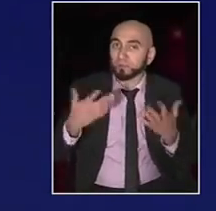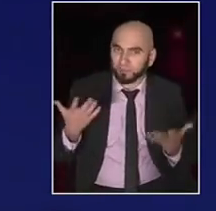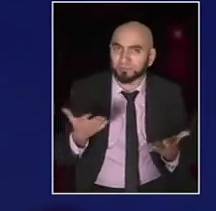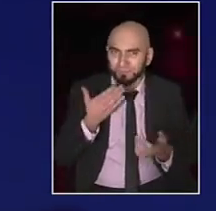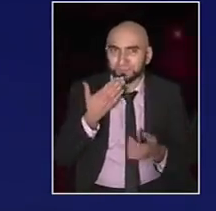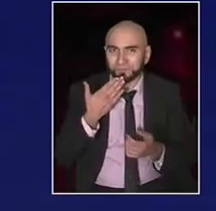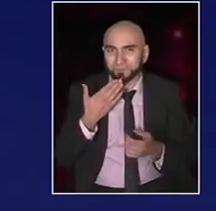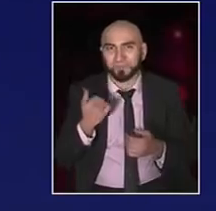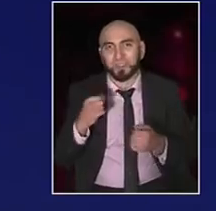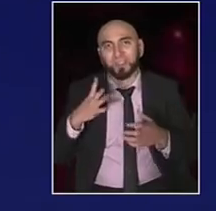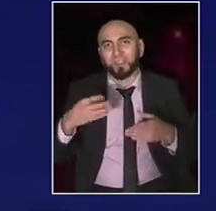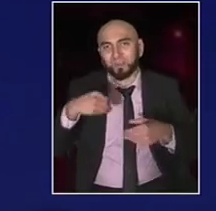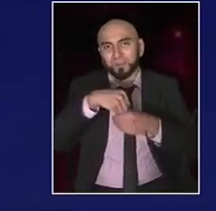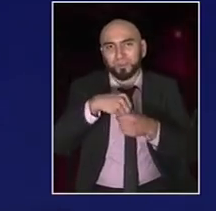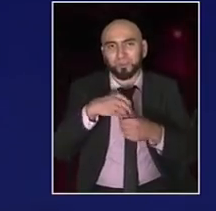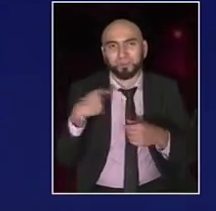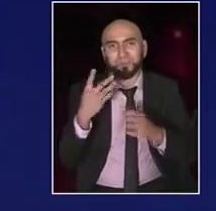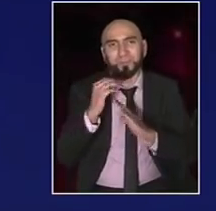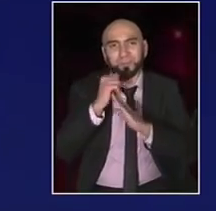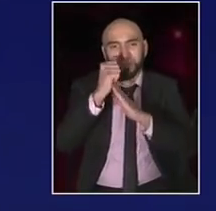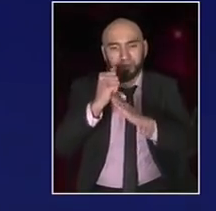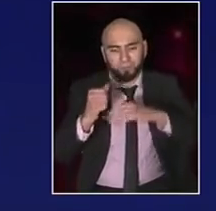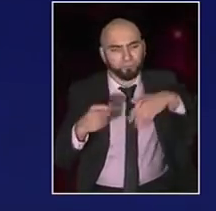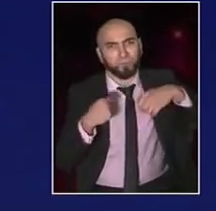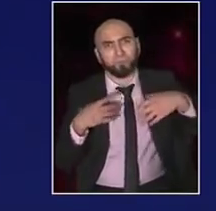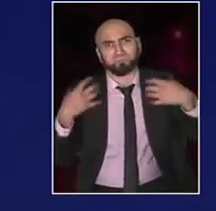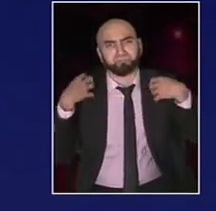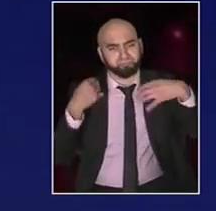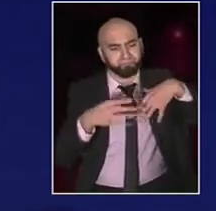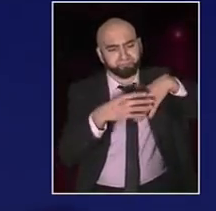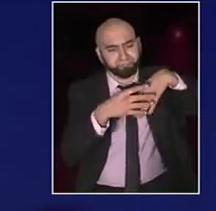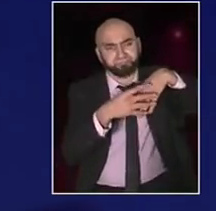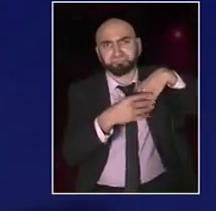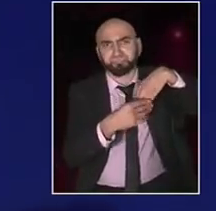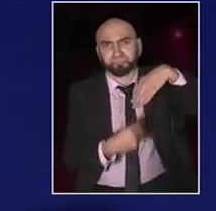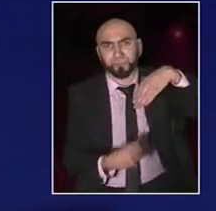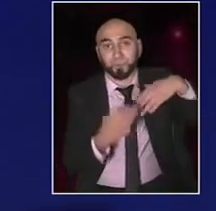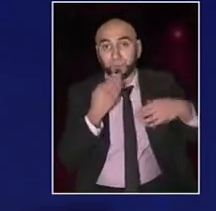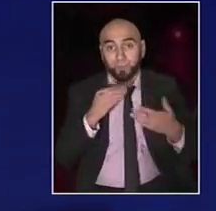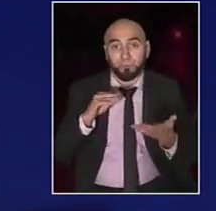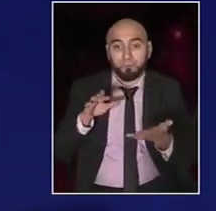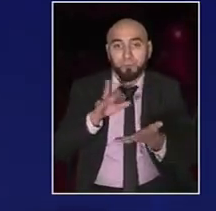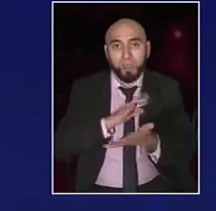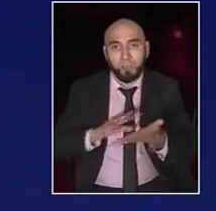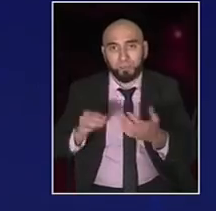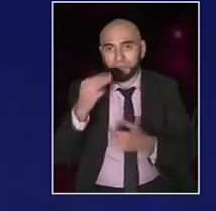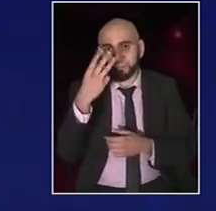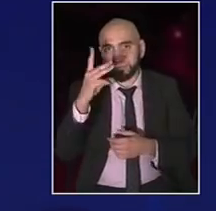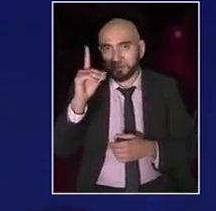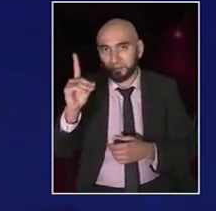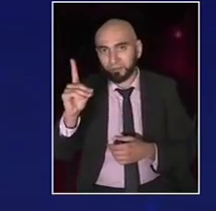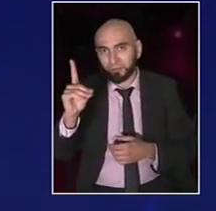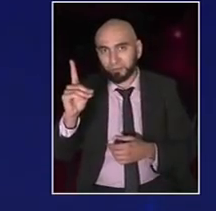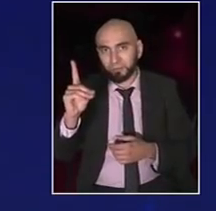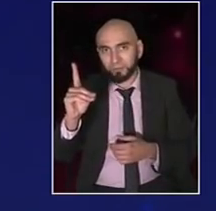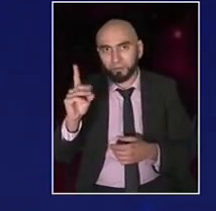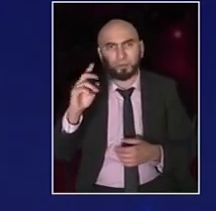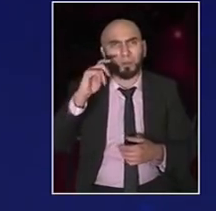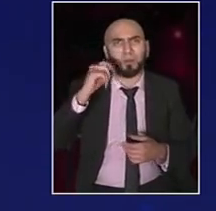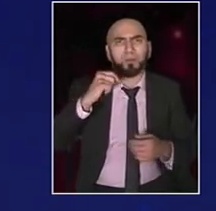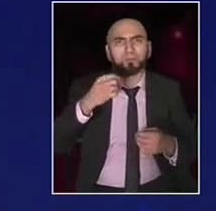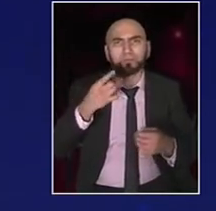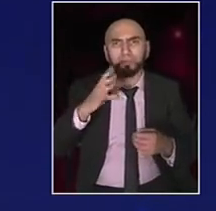también nuestro liderazgo internacional en el territorio antártico. Un mapa que sea tridimensional, no solo por nuestras escarpadas cordilleras,